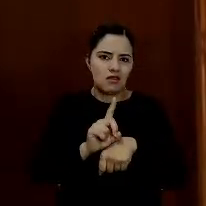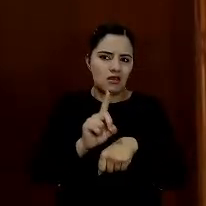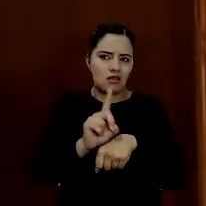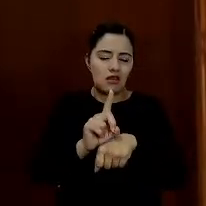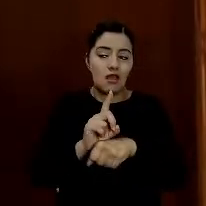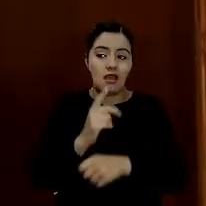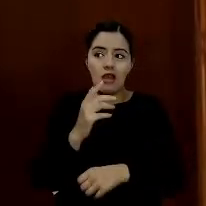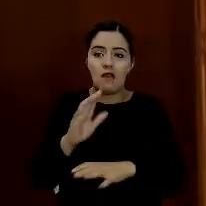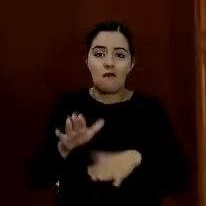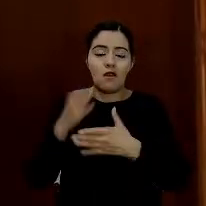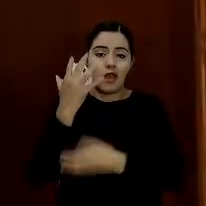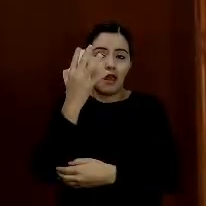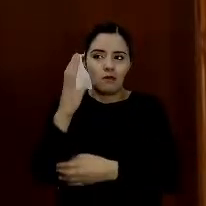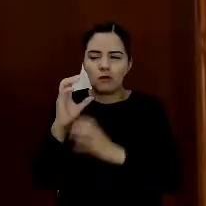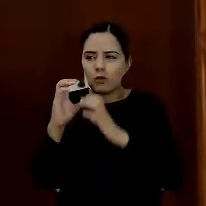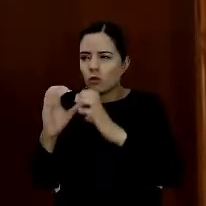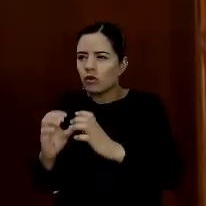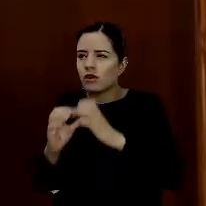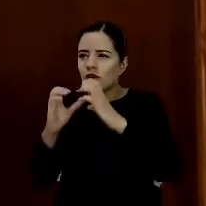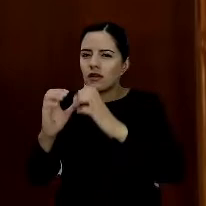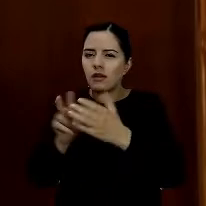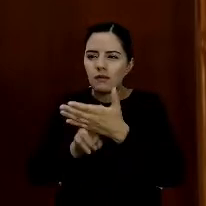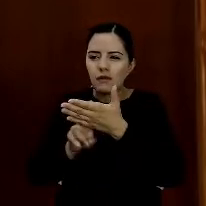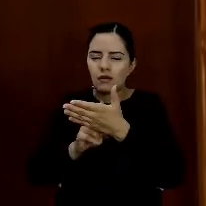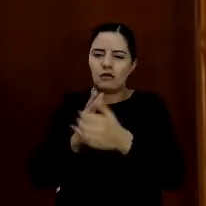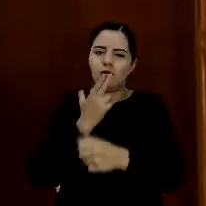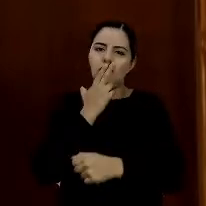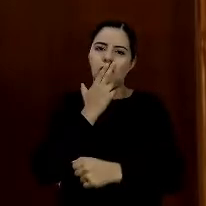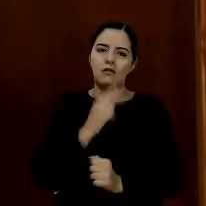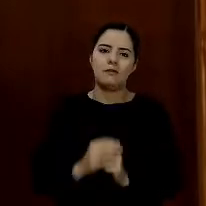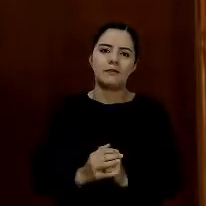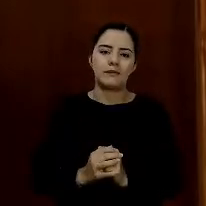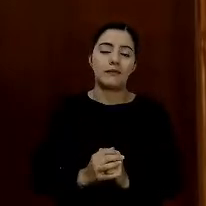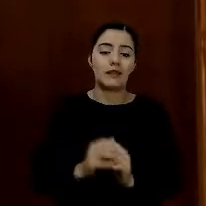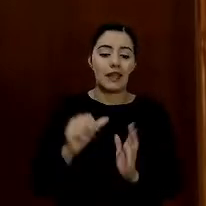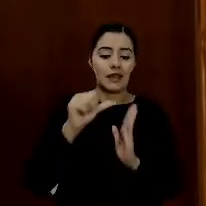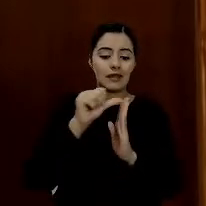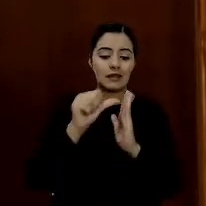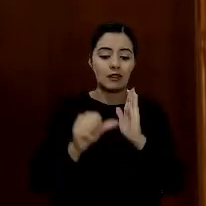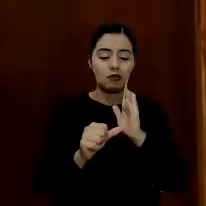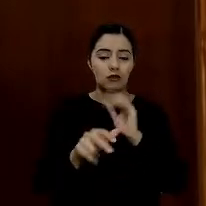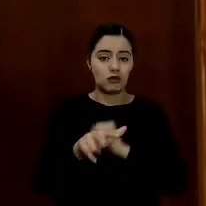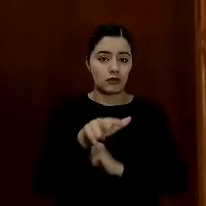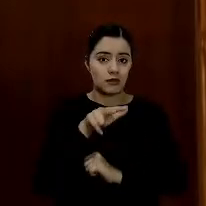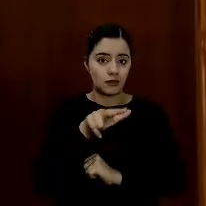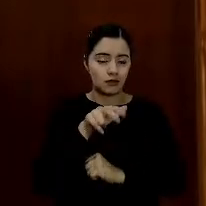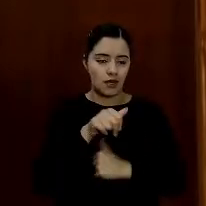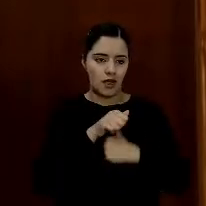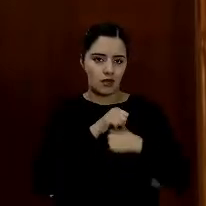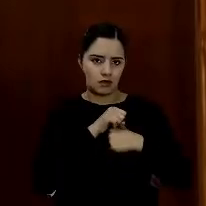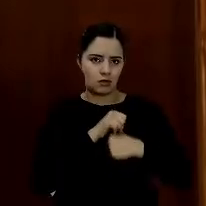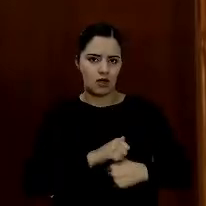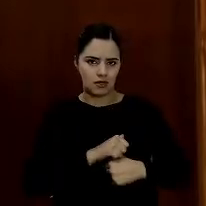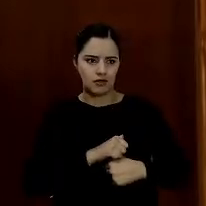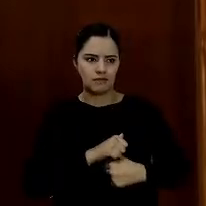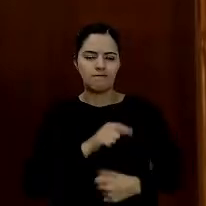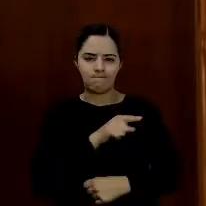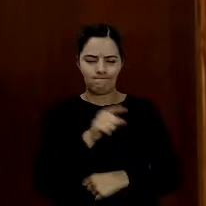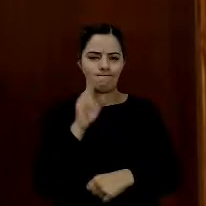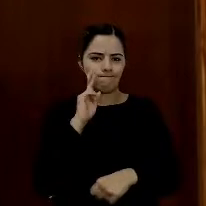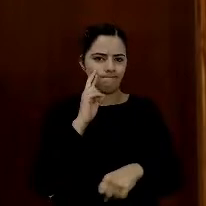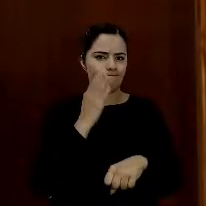tierra. En el artículo 18 se otorga al Estado y las autoridades competentes